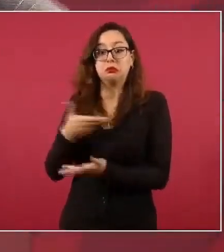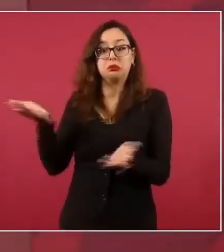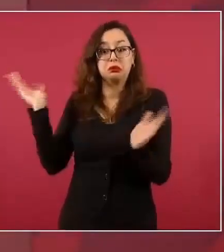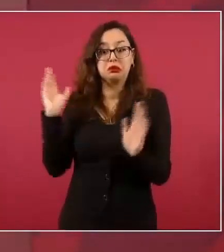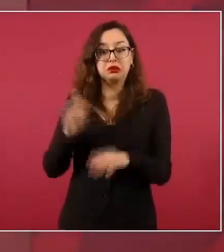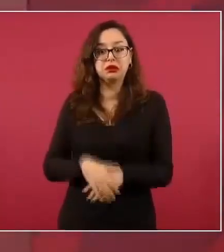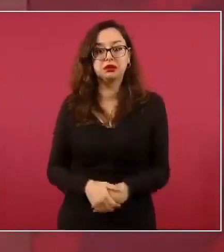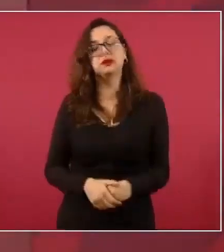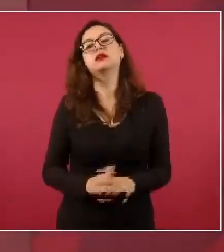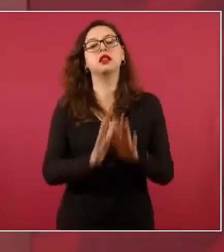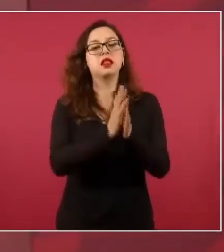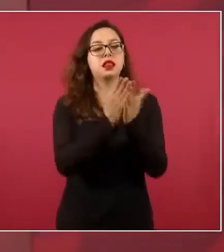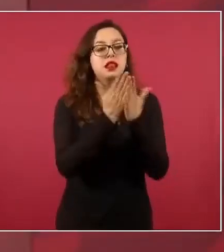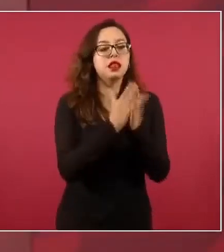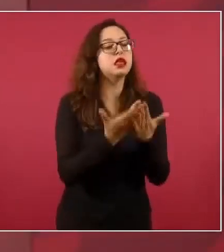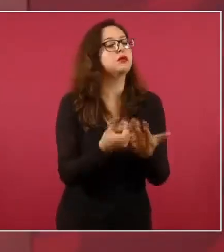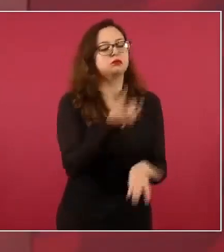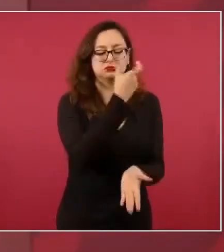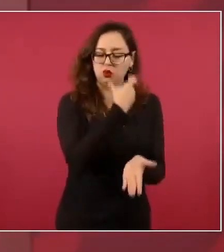cobraban